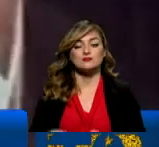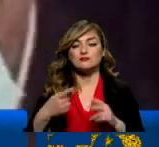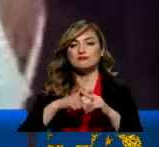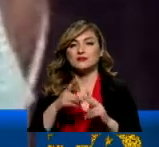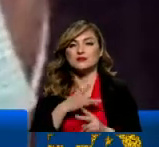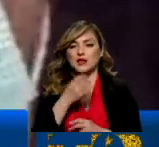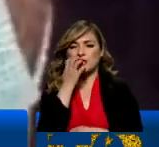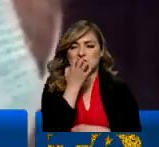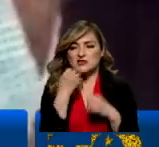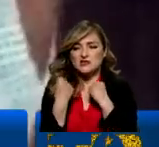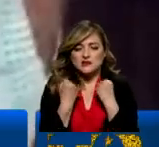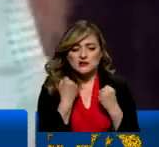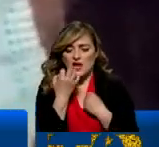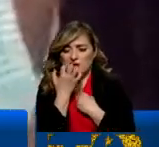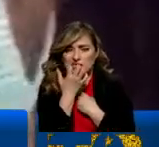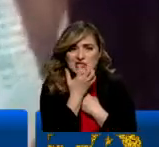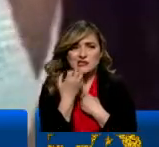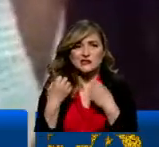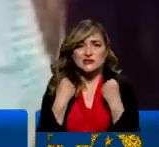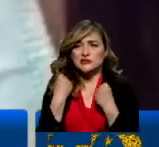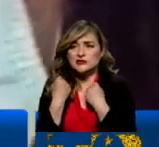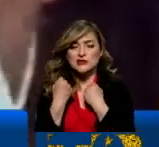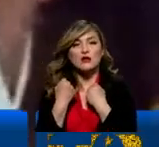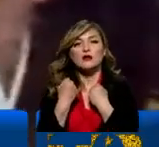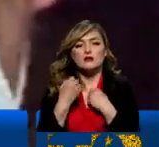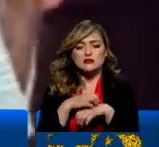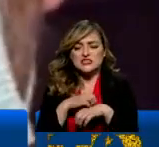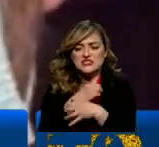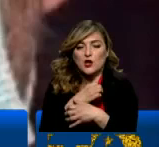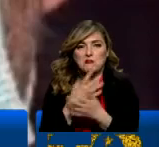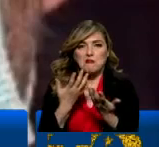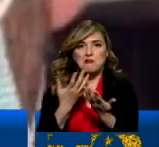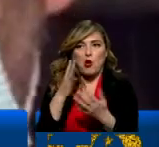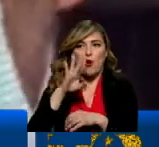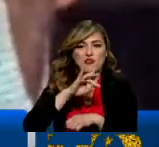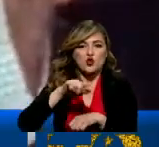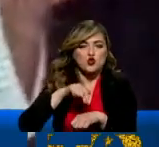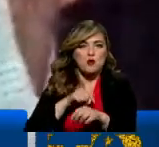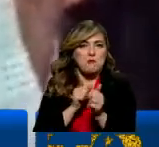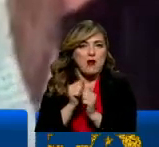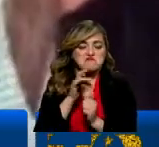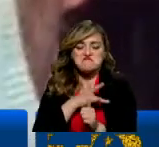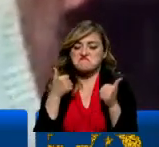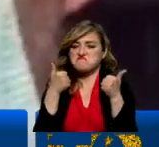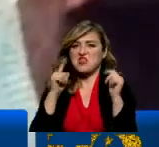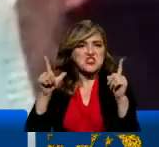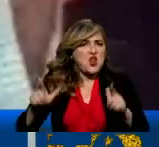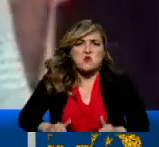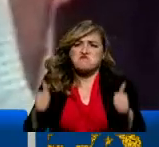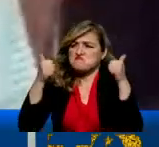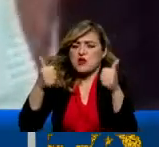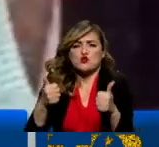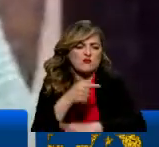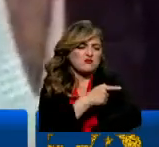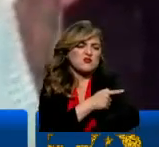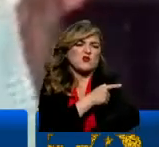con ansiedad porque pensé que me iba a dar quizás alguna reacción alérgica. Pero hasta ahora han pasado 48 horas y me he sentido excelente. Solamente un poquito de